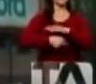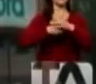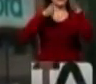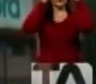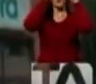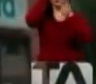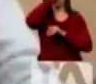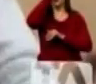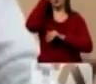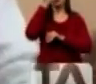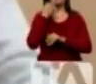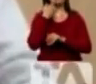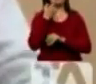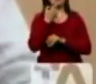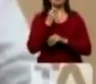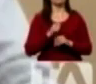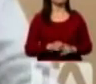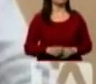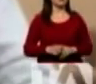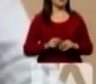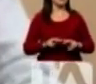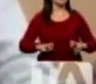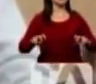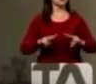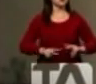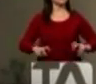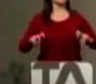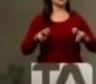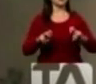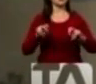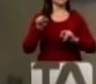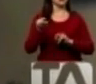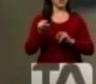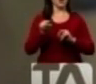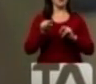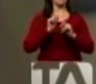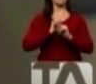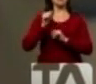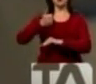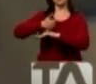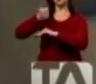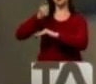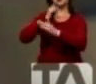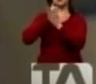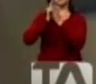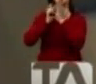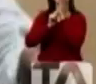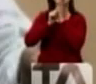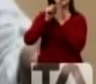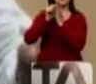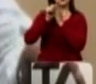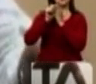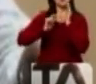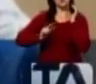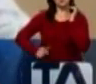en la clínica, expresó que el caso se está investigando y que ya es de conocimiento de las autoridades del Ministerio del Ramo.